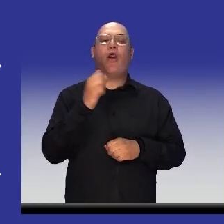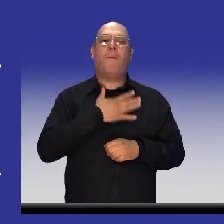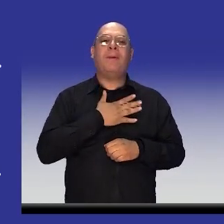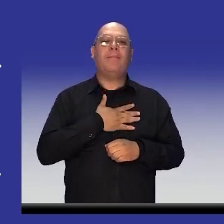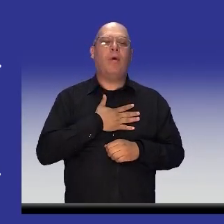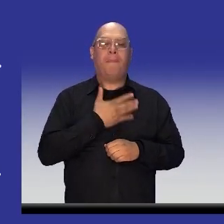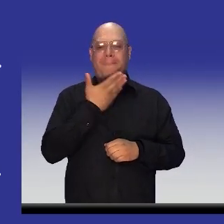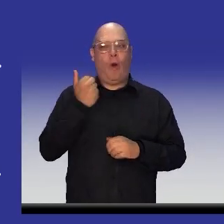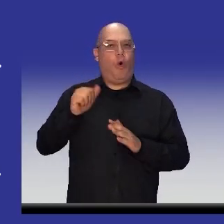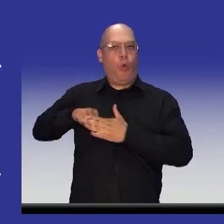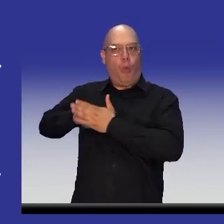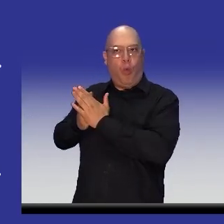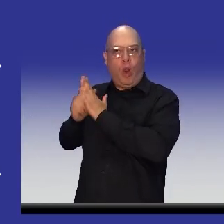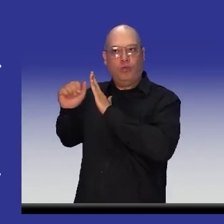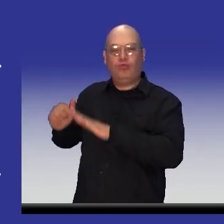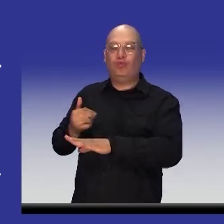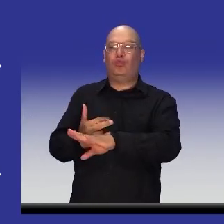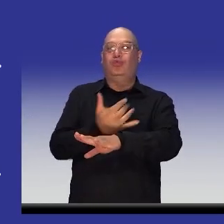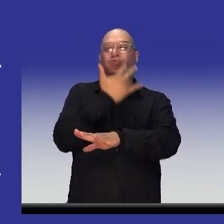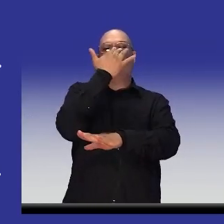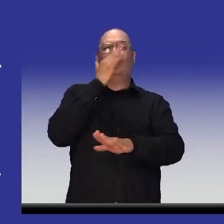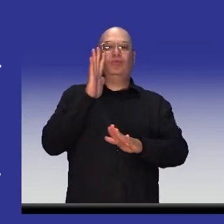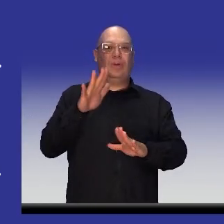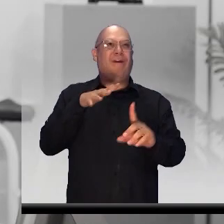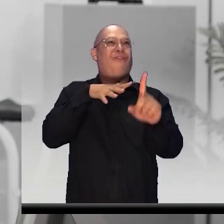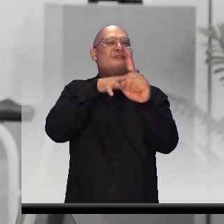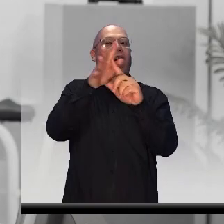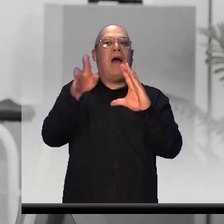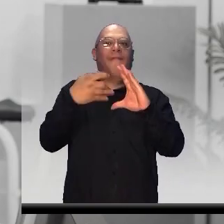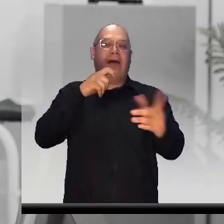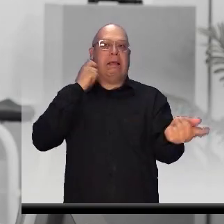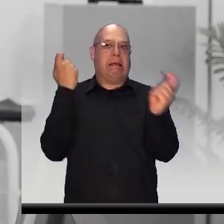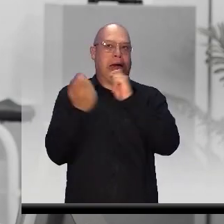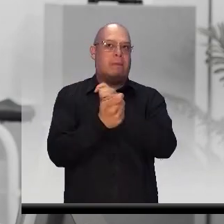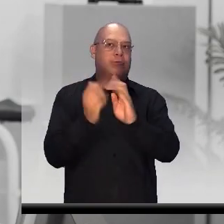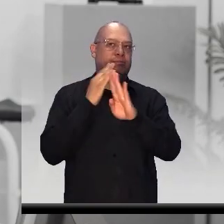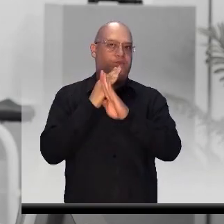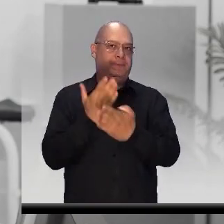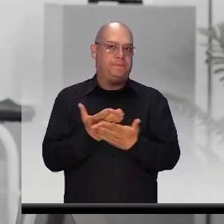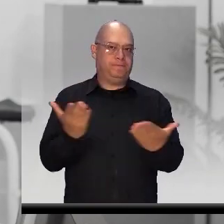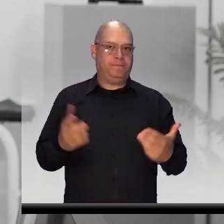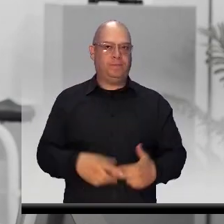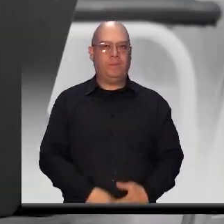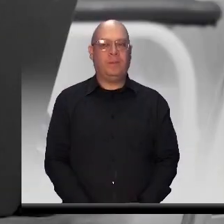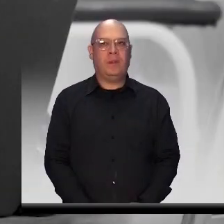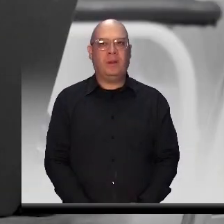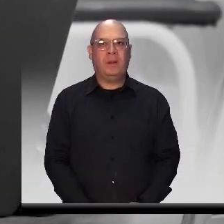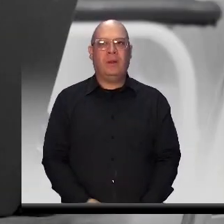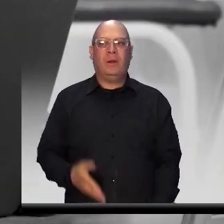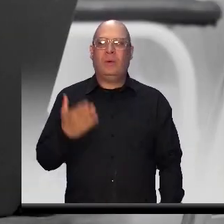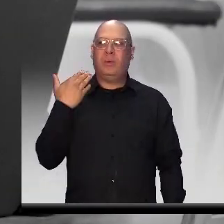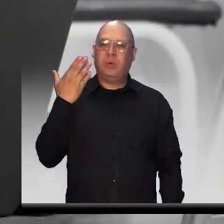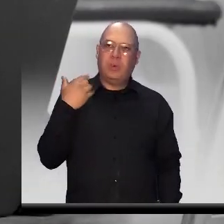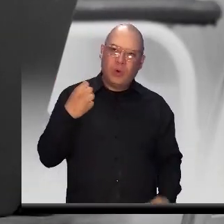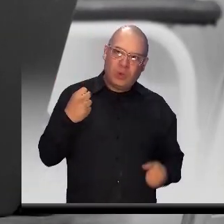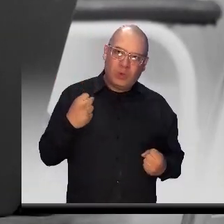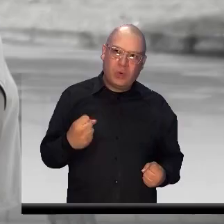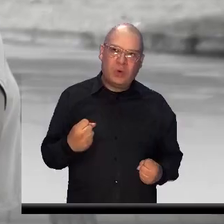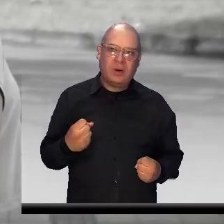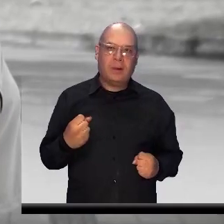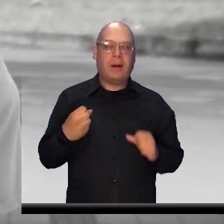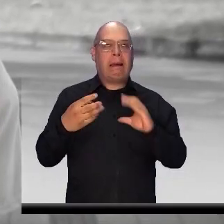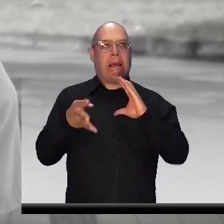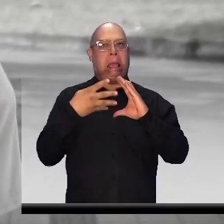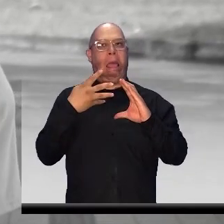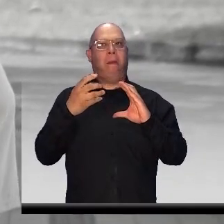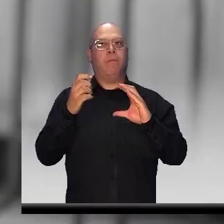la contaminación y los efectos del cambio climático. Este calor está demasiado intenso. Claro, el cambio climático.